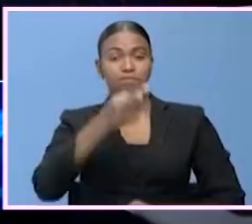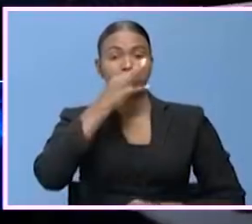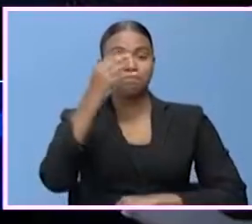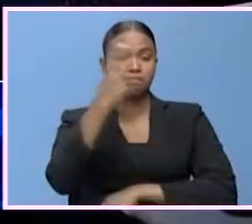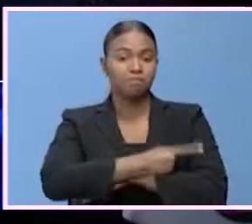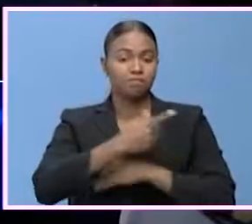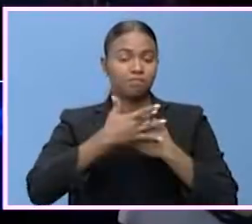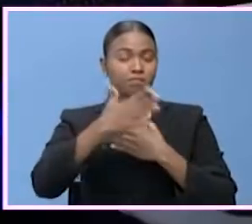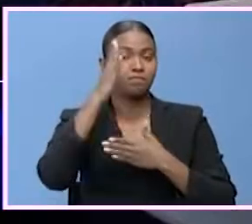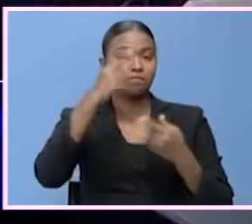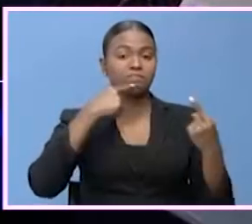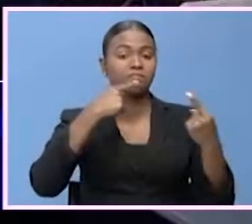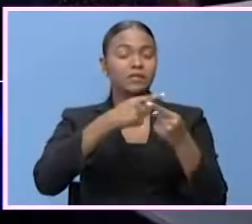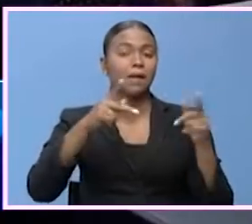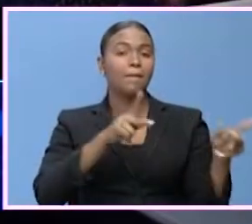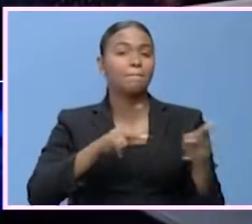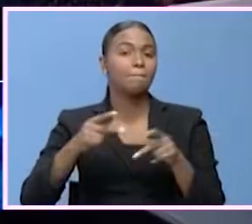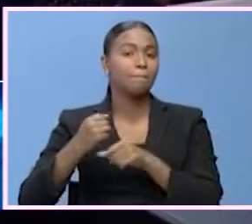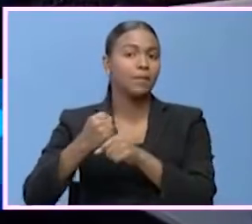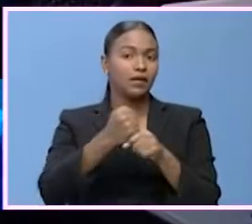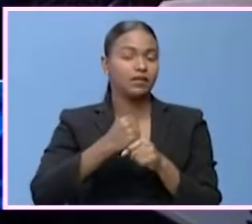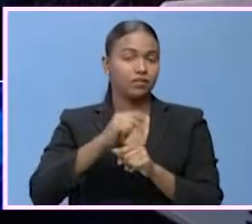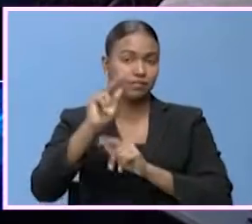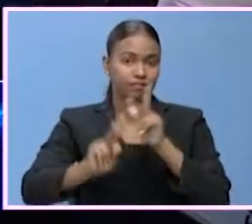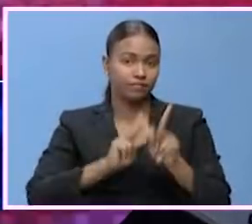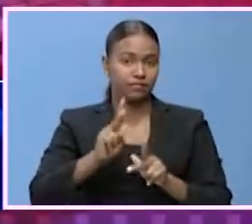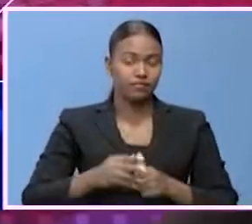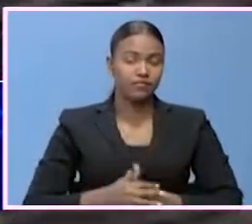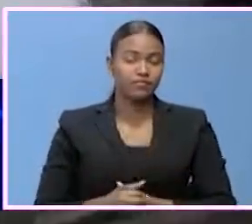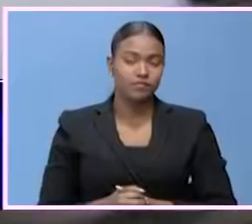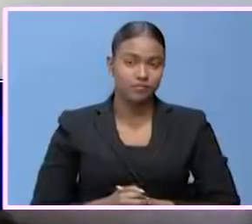próximos días anunciarán plan de seguridad ciudadana.